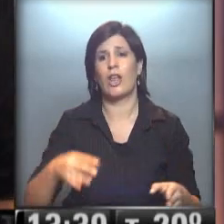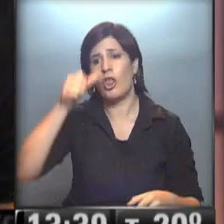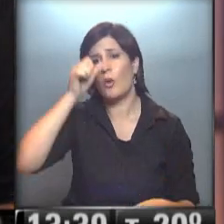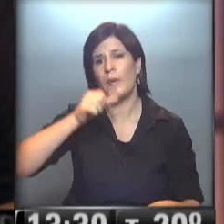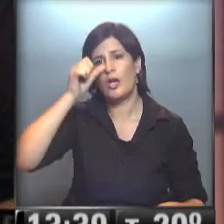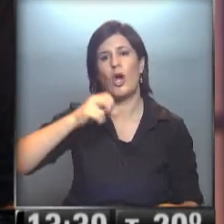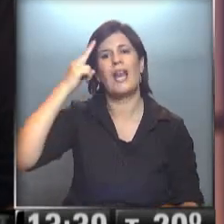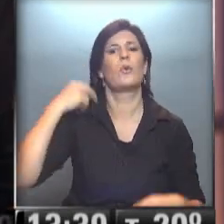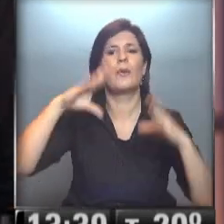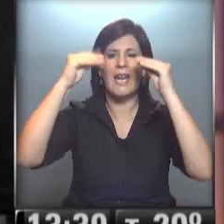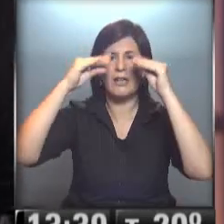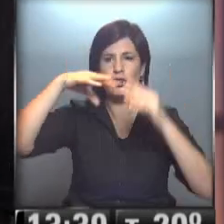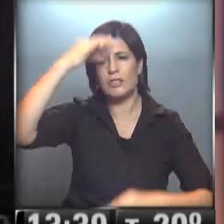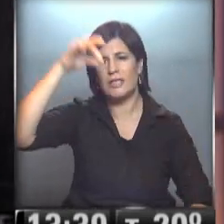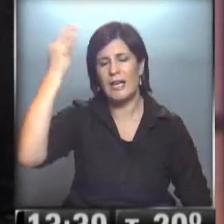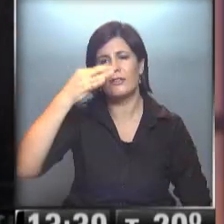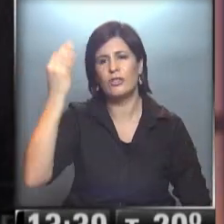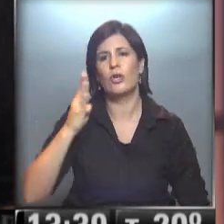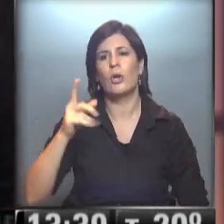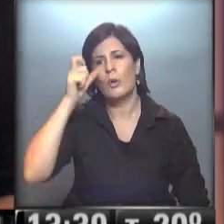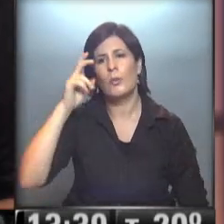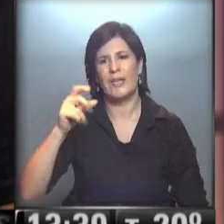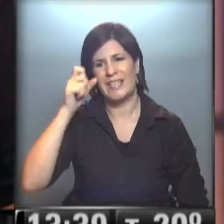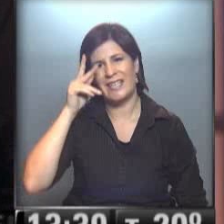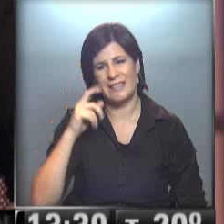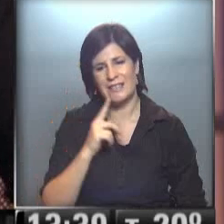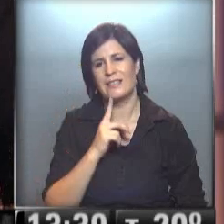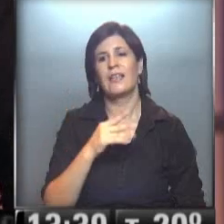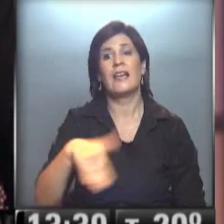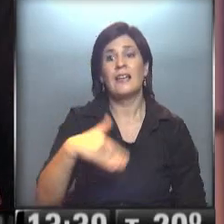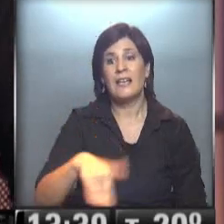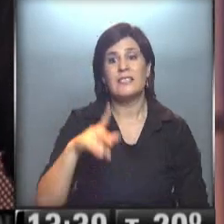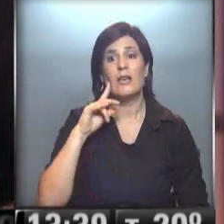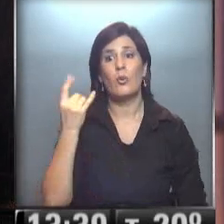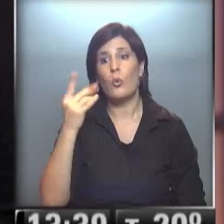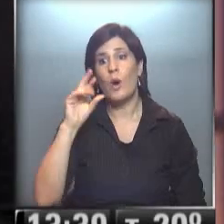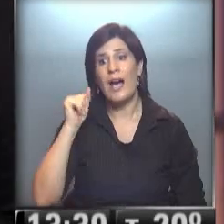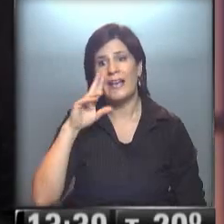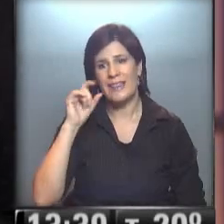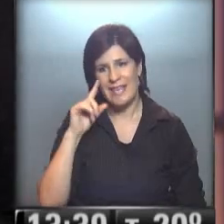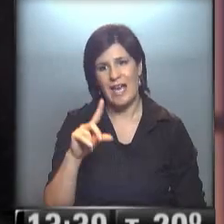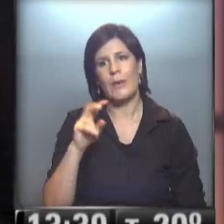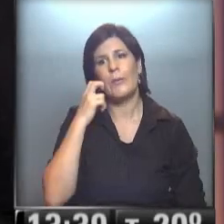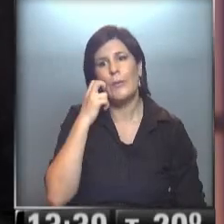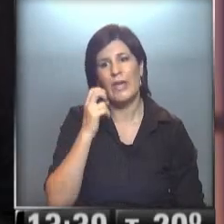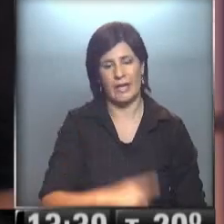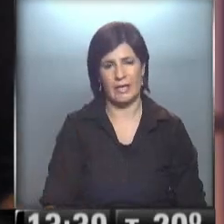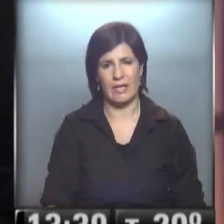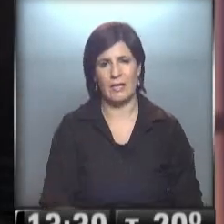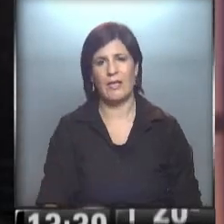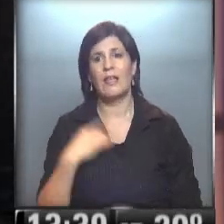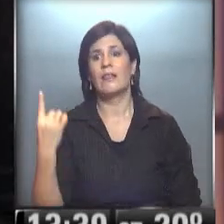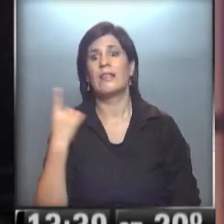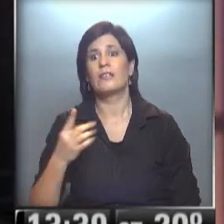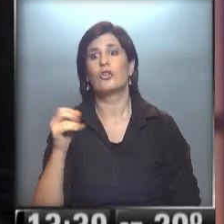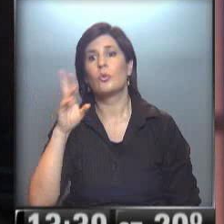las 9 de la noche allí en el teatro becket en la calle de guardia vieja la obra dirigida y también de su autoría del Gran Sergio Boris la